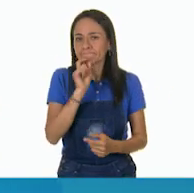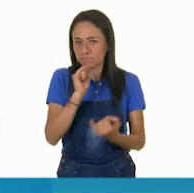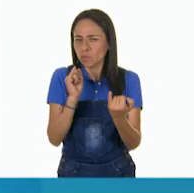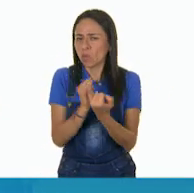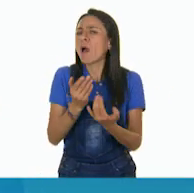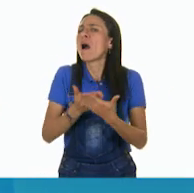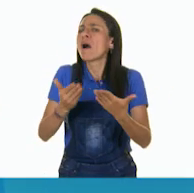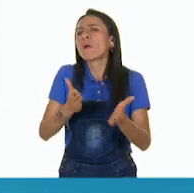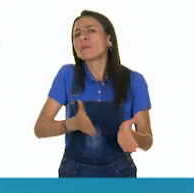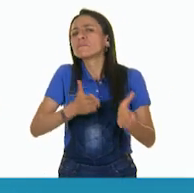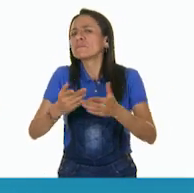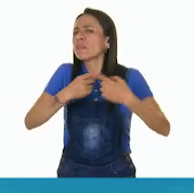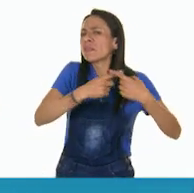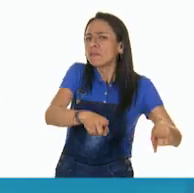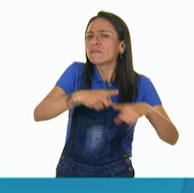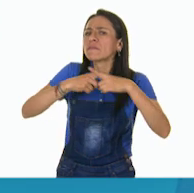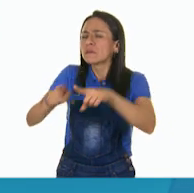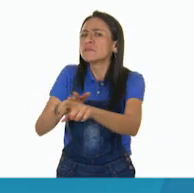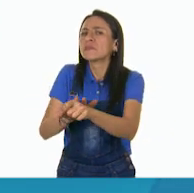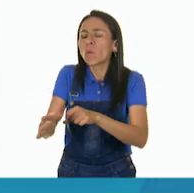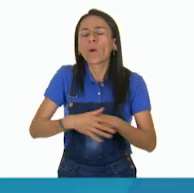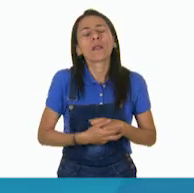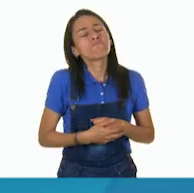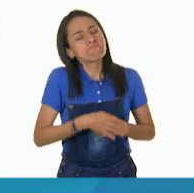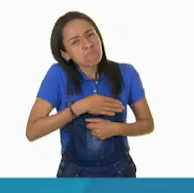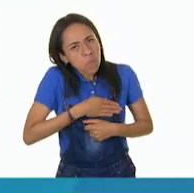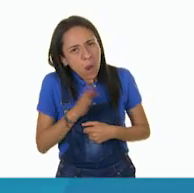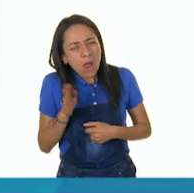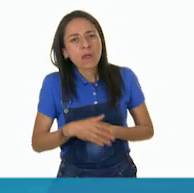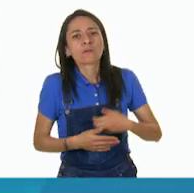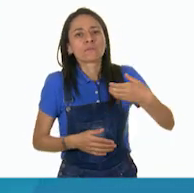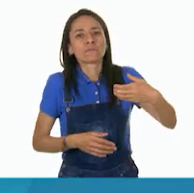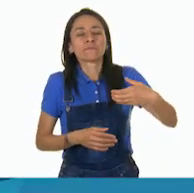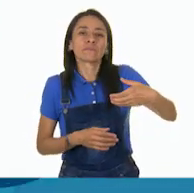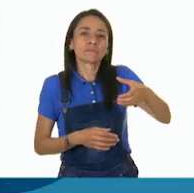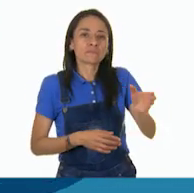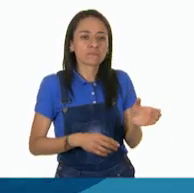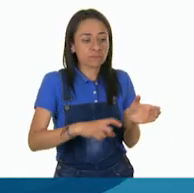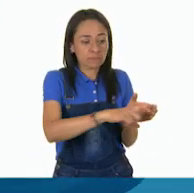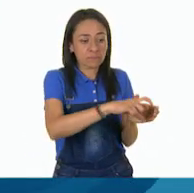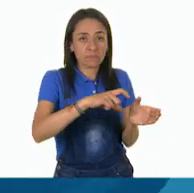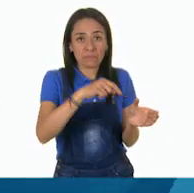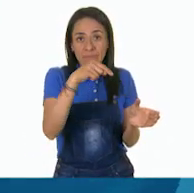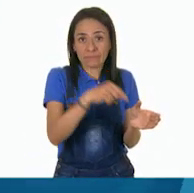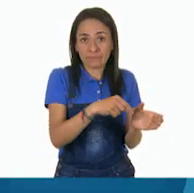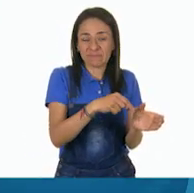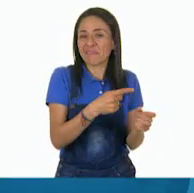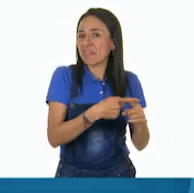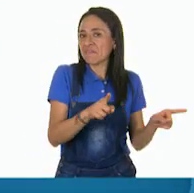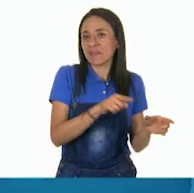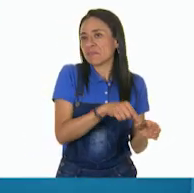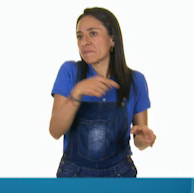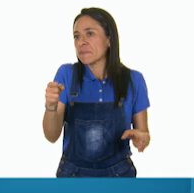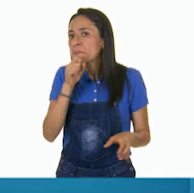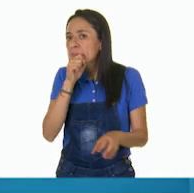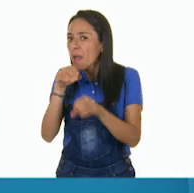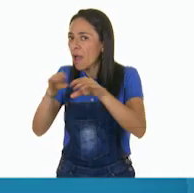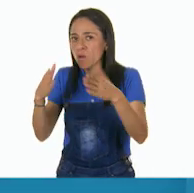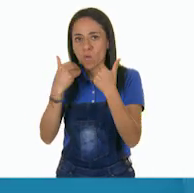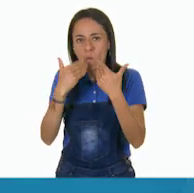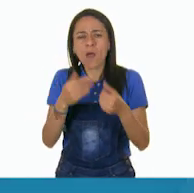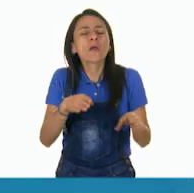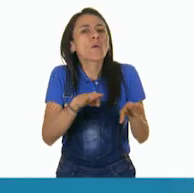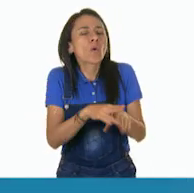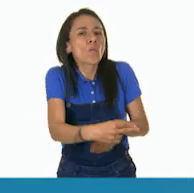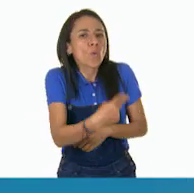bueno en la etiqueta de atrás si bien información que no contiene el anuncio como las instrucciones de uso las